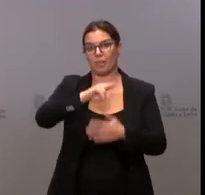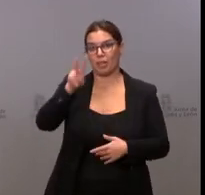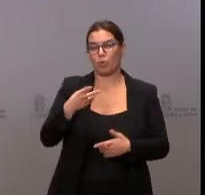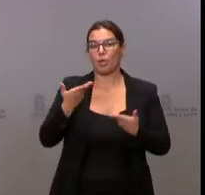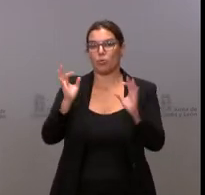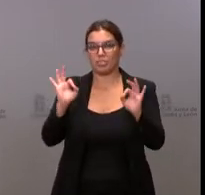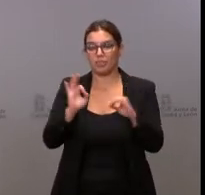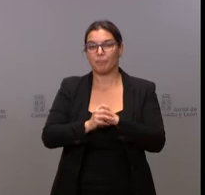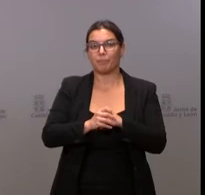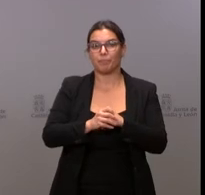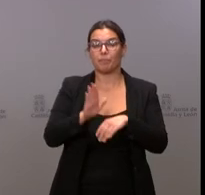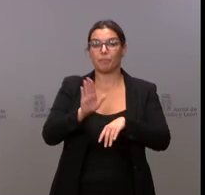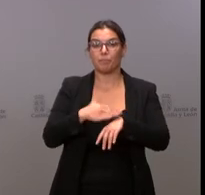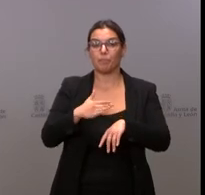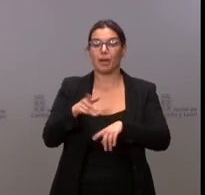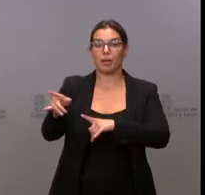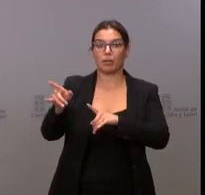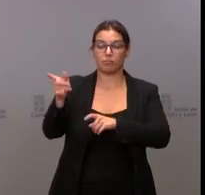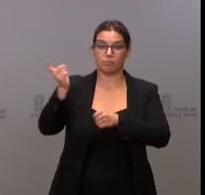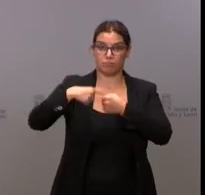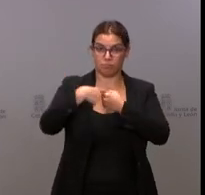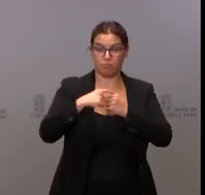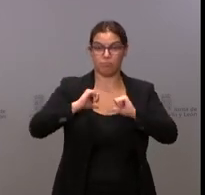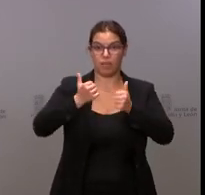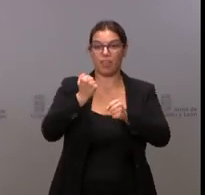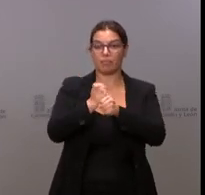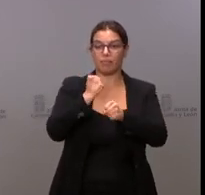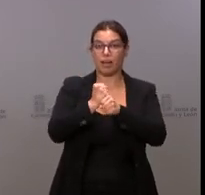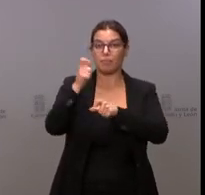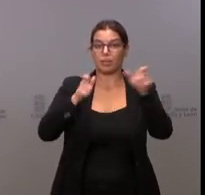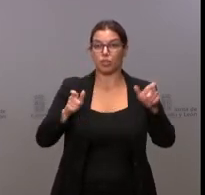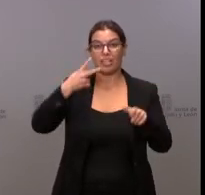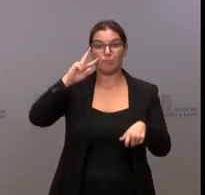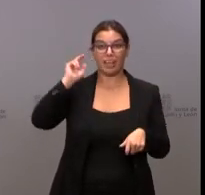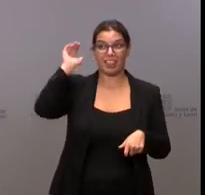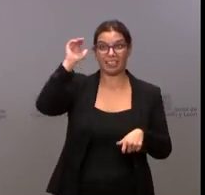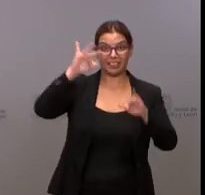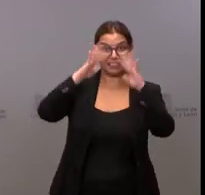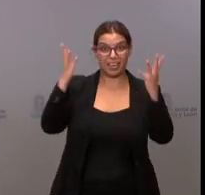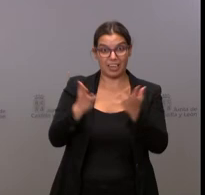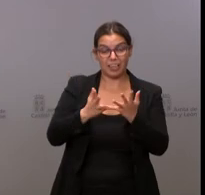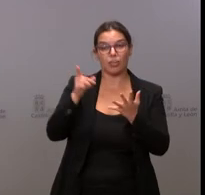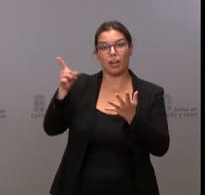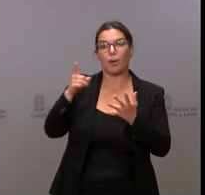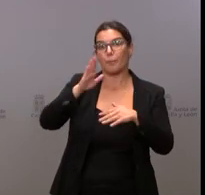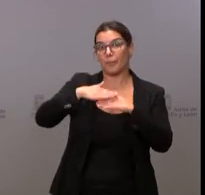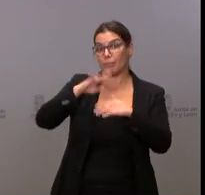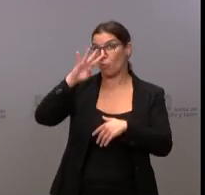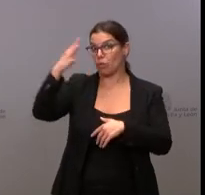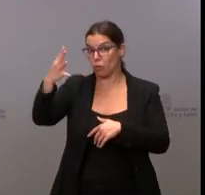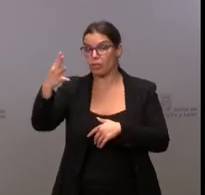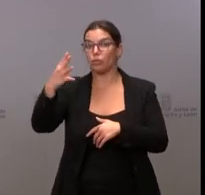para la incorporación de personal con experiencia internacional con un por un mínimo de cuatro años y con